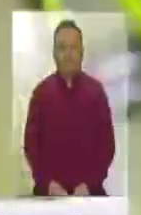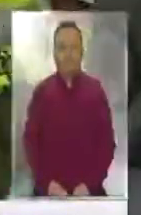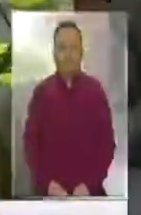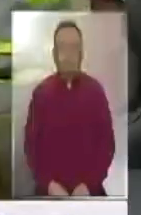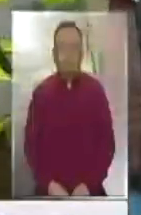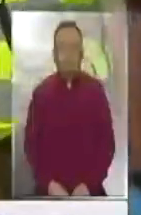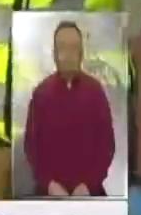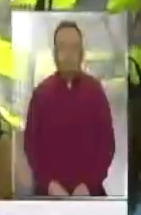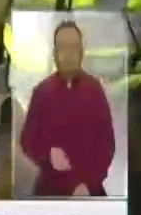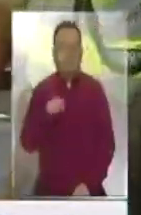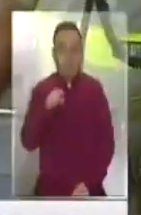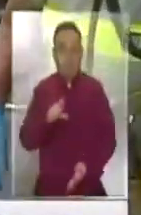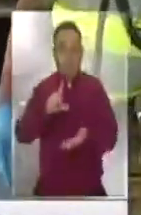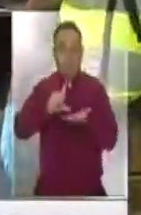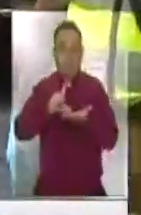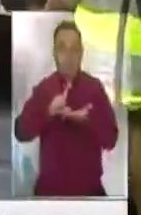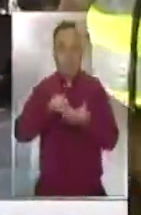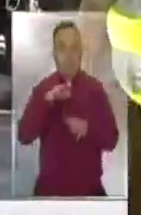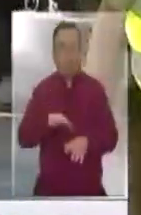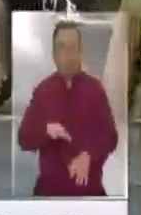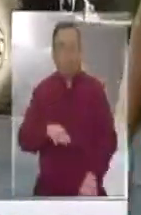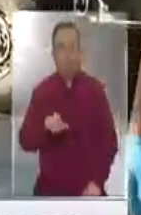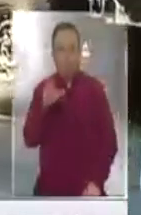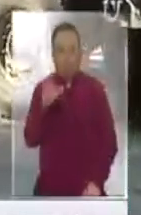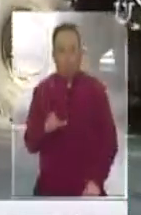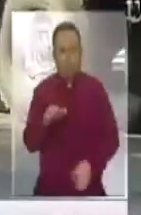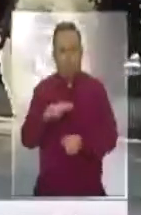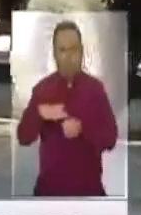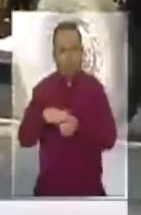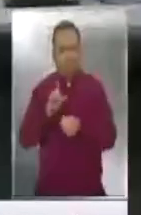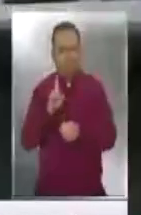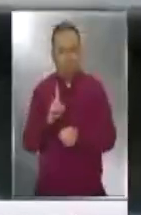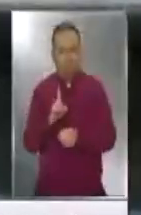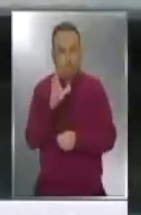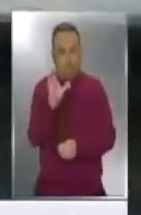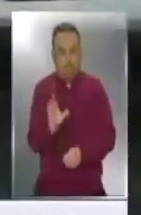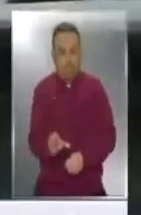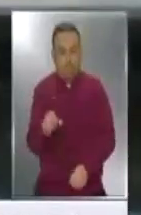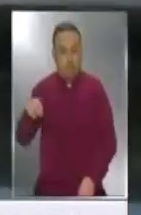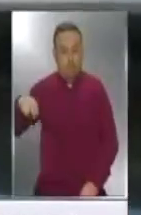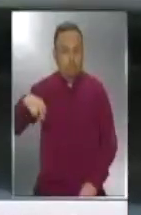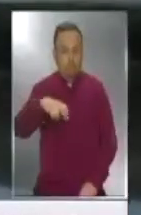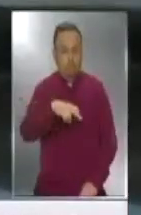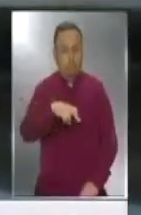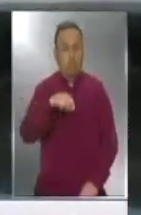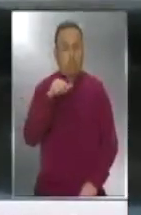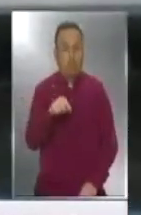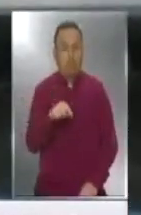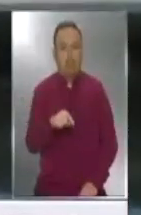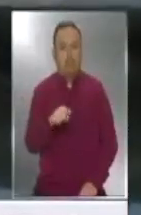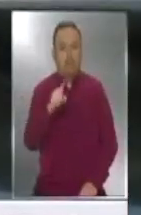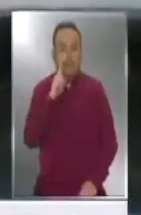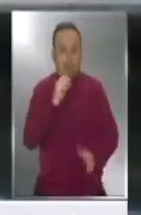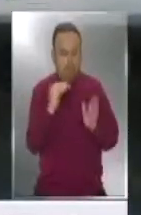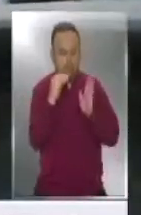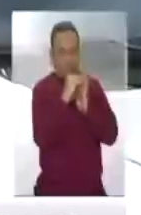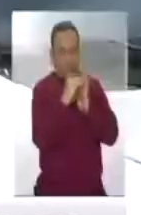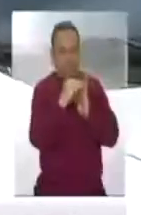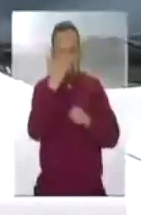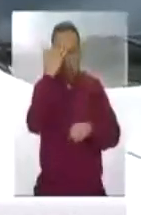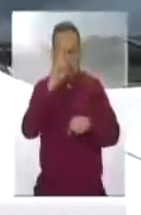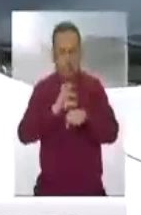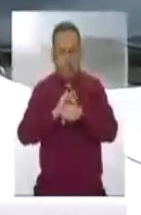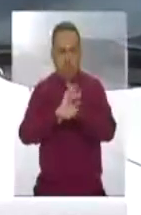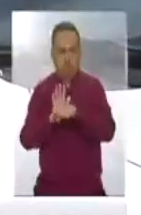Lugar en el que se encontraron con una ingrata sorpresa. Una de las personas que pasó por el control se encontraba en el registro de enfermos por